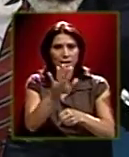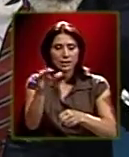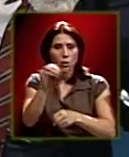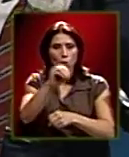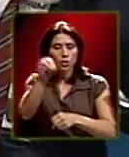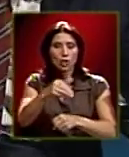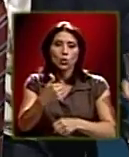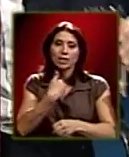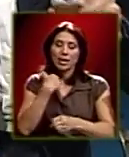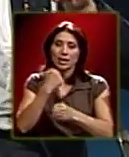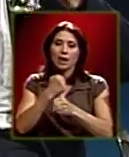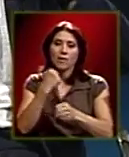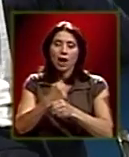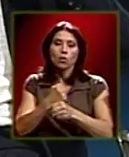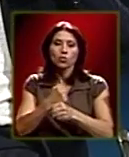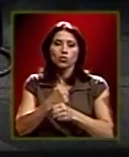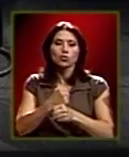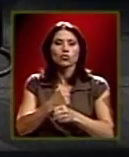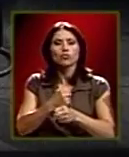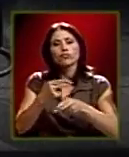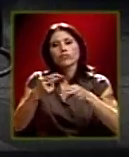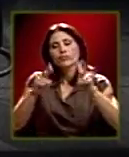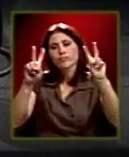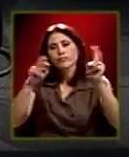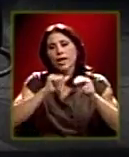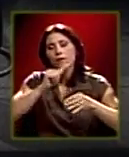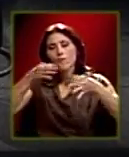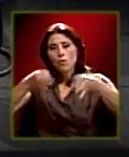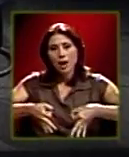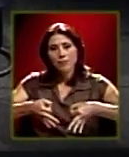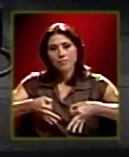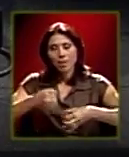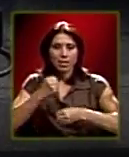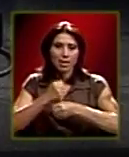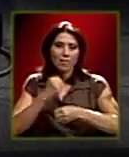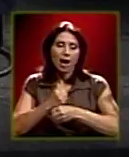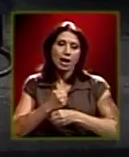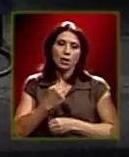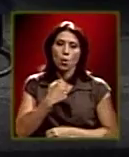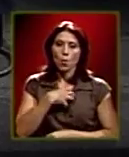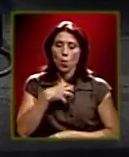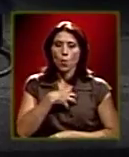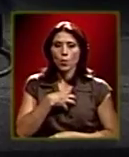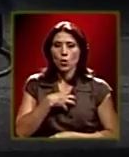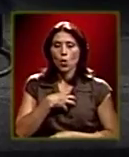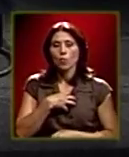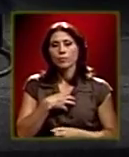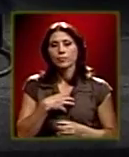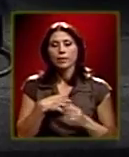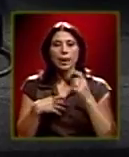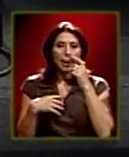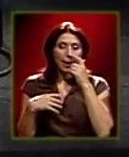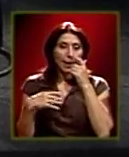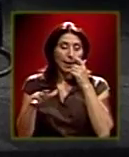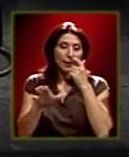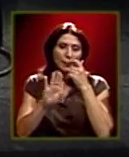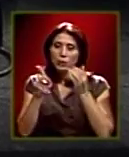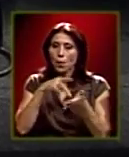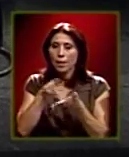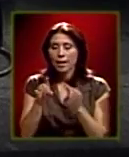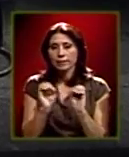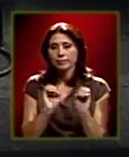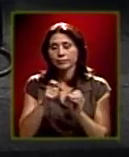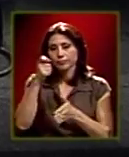que tiene trabajos, llamaremos informal, trabajan en lo propio, están un poco al margen, sin cargas sociales,